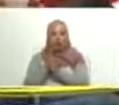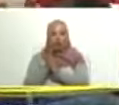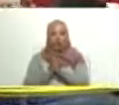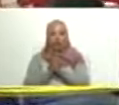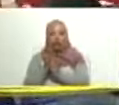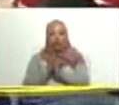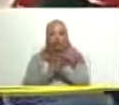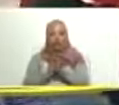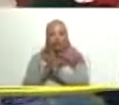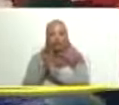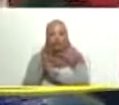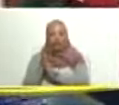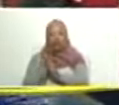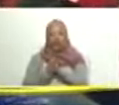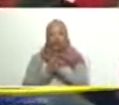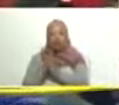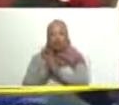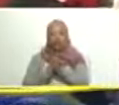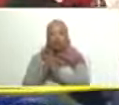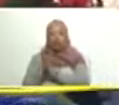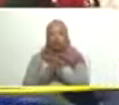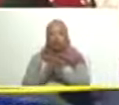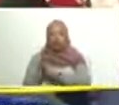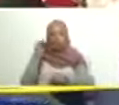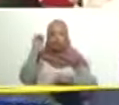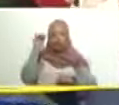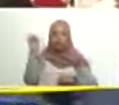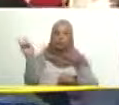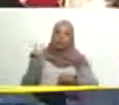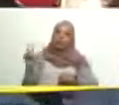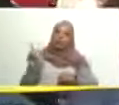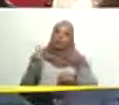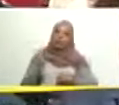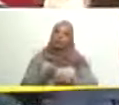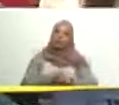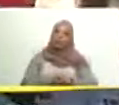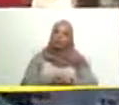La cara bonita y de futuro del país.